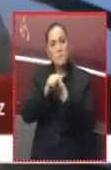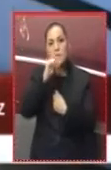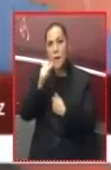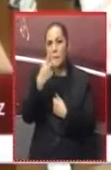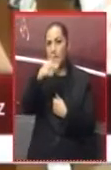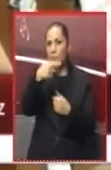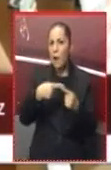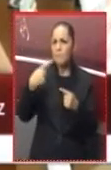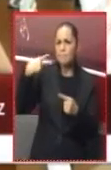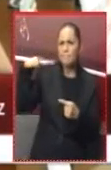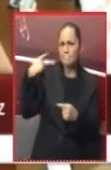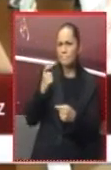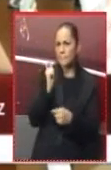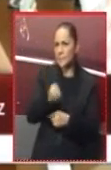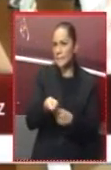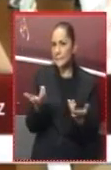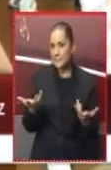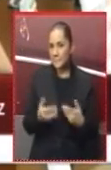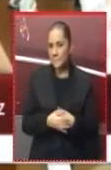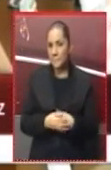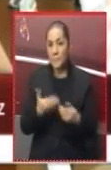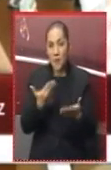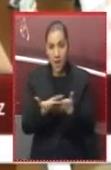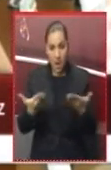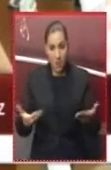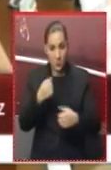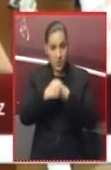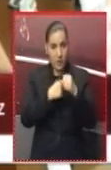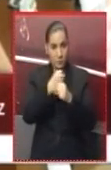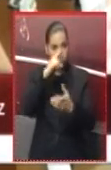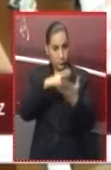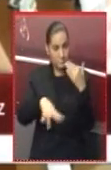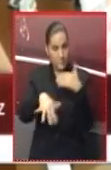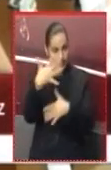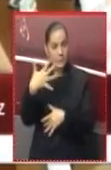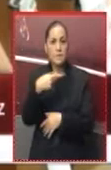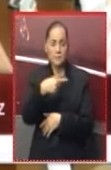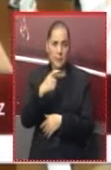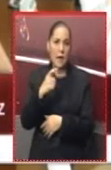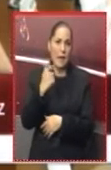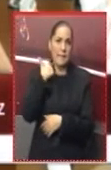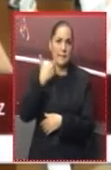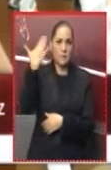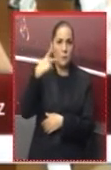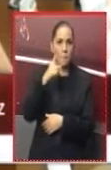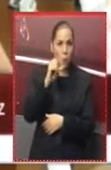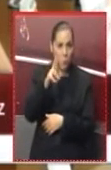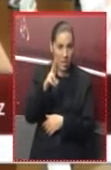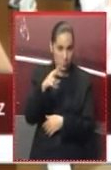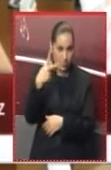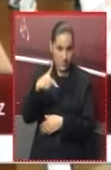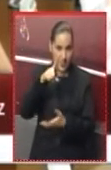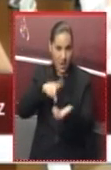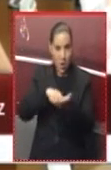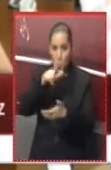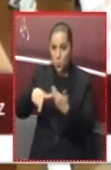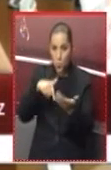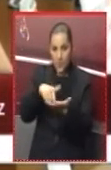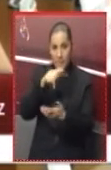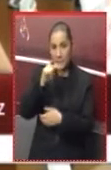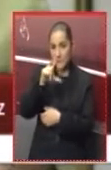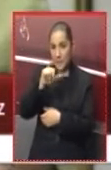antecedentes? Hoy, en 2015, quien fuera el procurador del Estado de México en caso Tlatlaya aspira a ser ministro de la